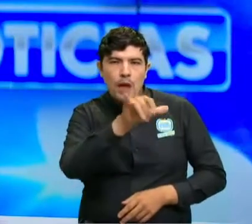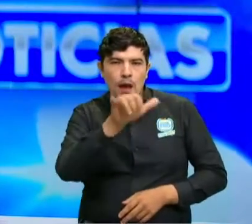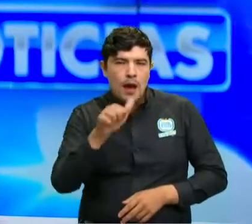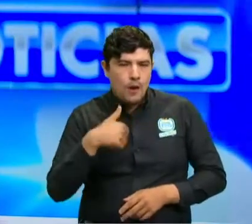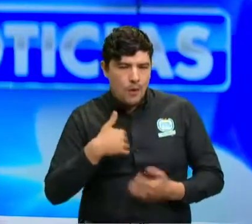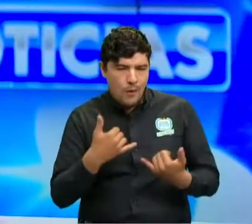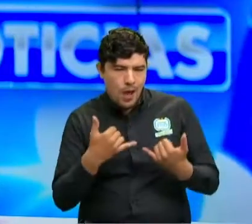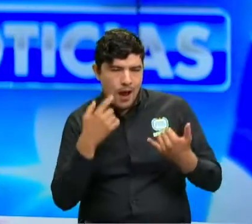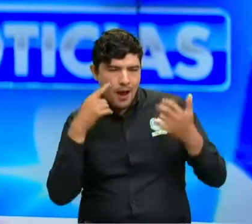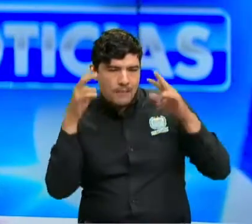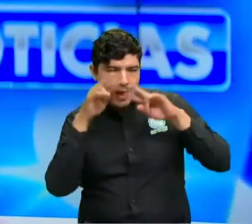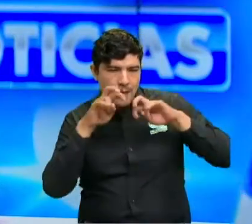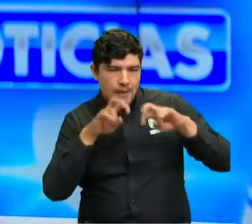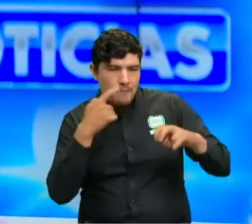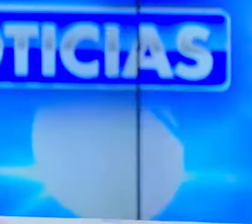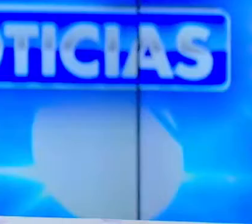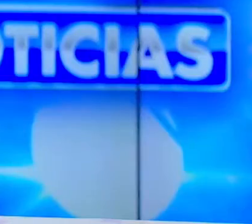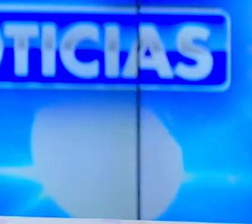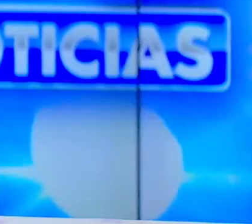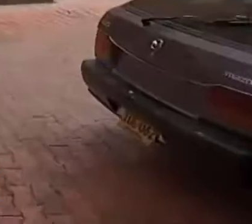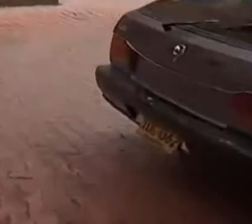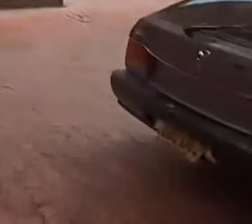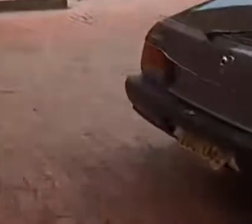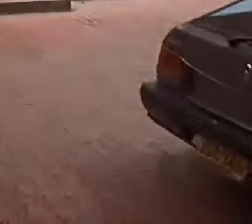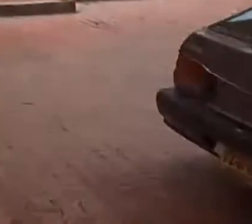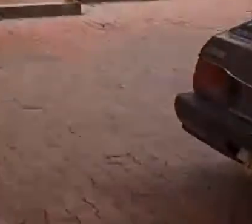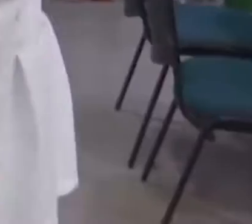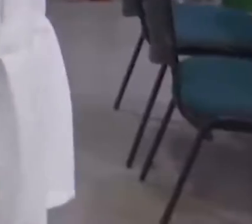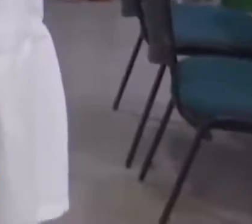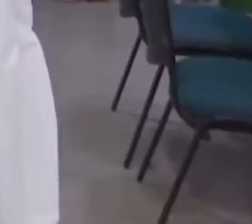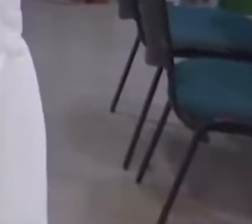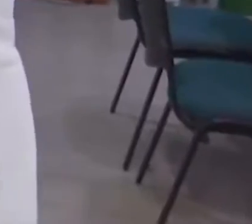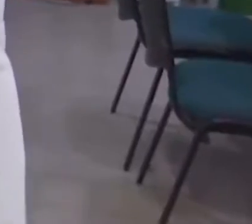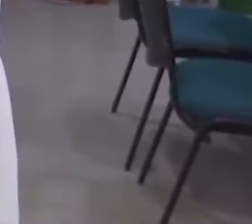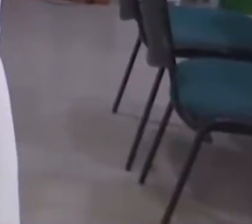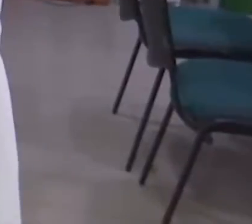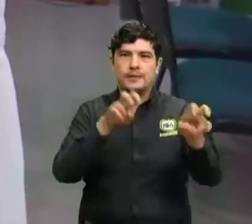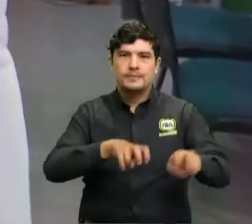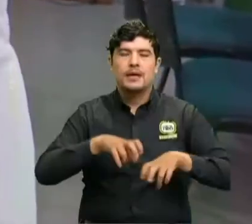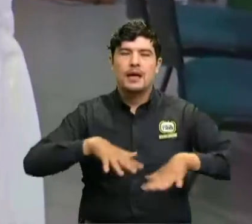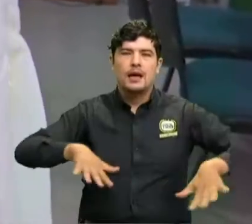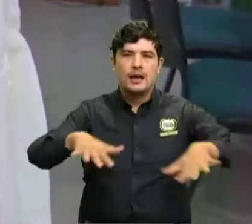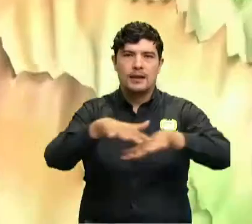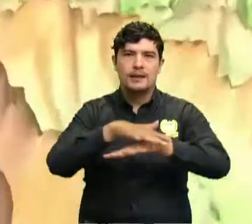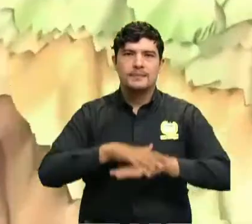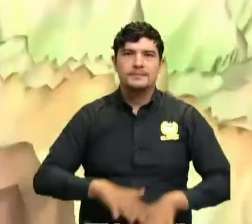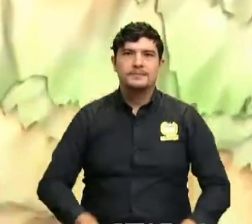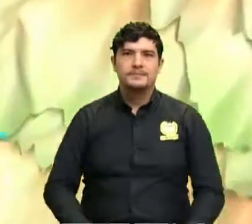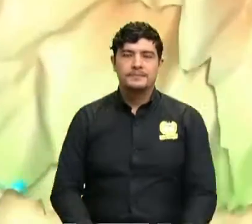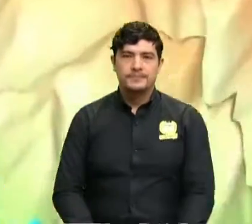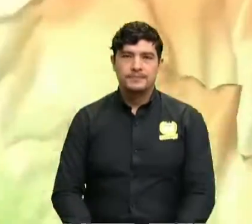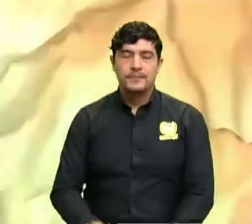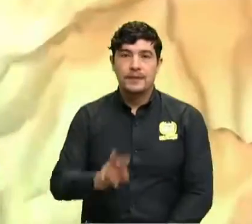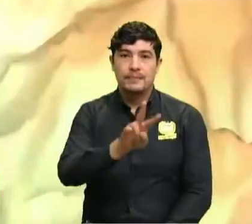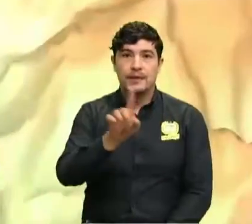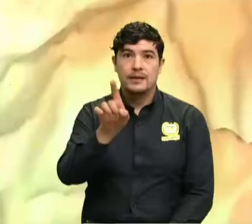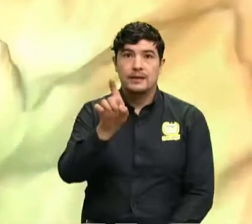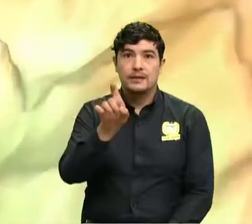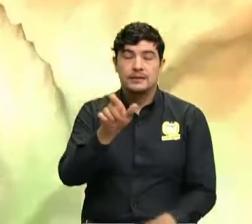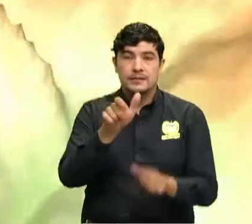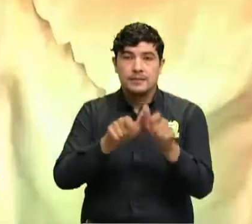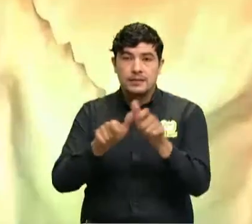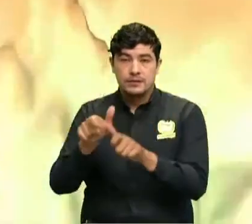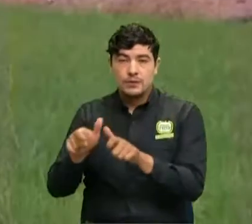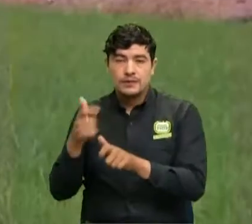de Santander. En el municipio del Zulia, 26 investigadores del país decidieron realizar un estudio técnico para